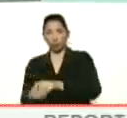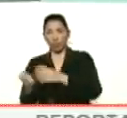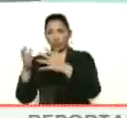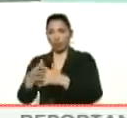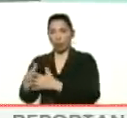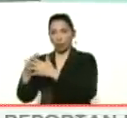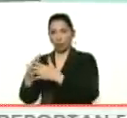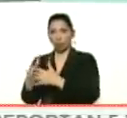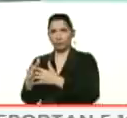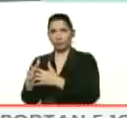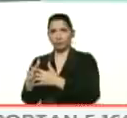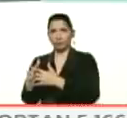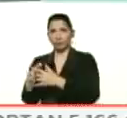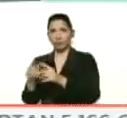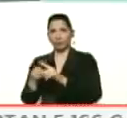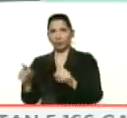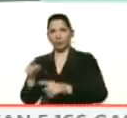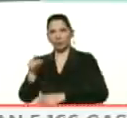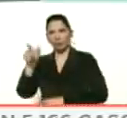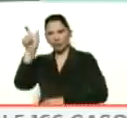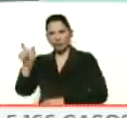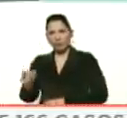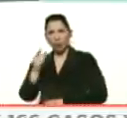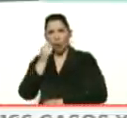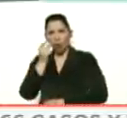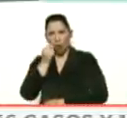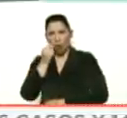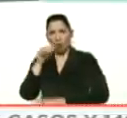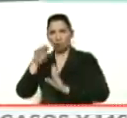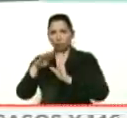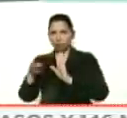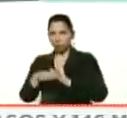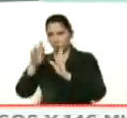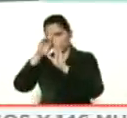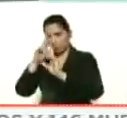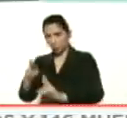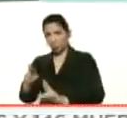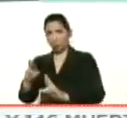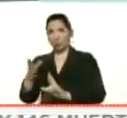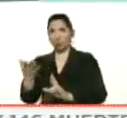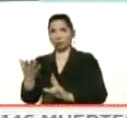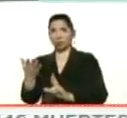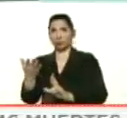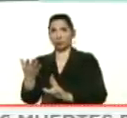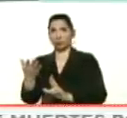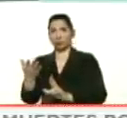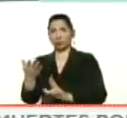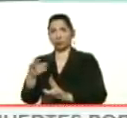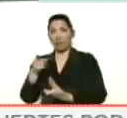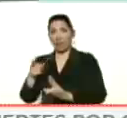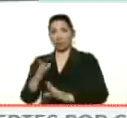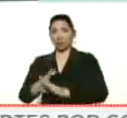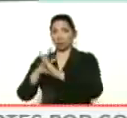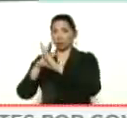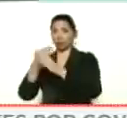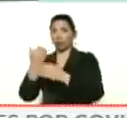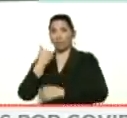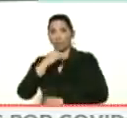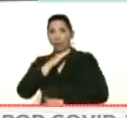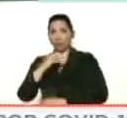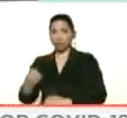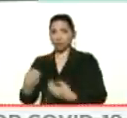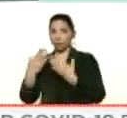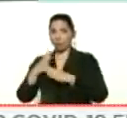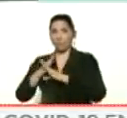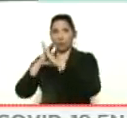de Norteamérica. Pero si el señor hubiera cumplido con responsabilidad la cuarentena, ese foco se hubiera detenido allí, se